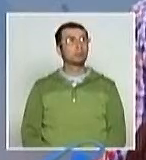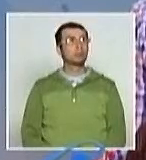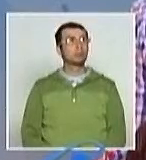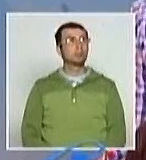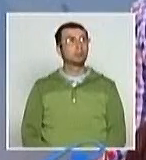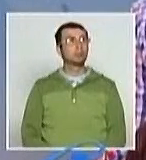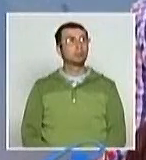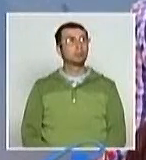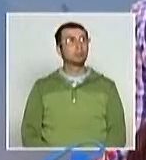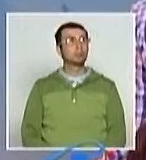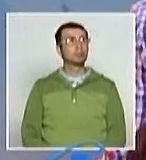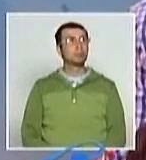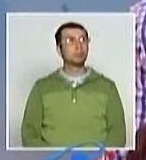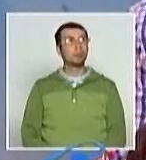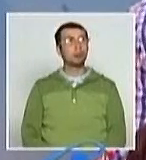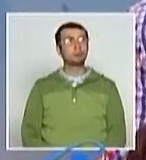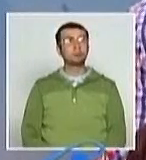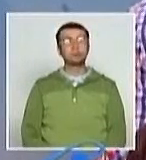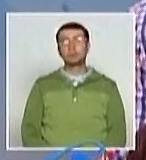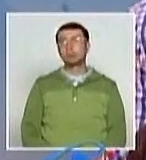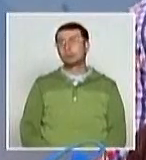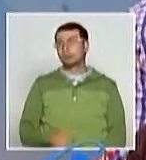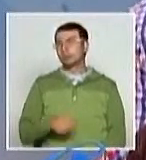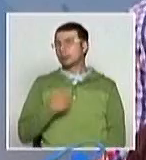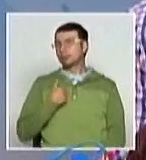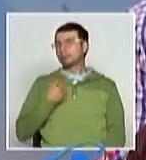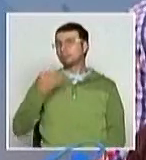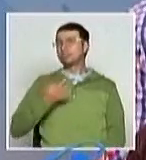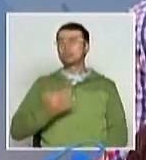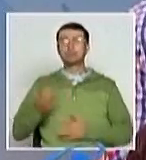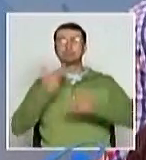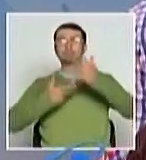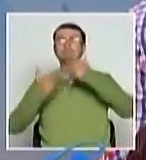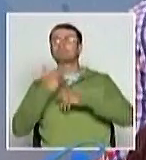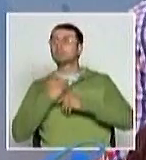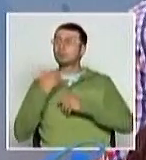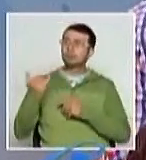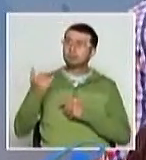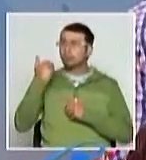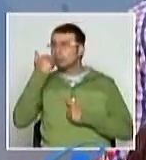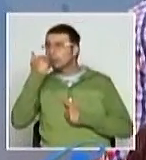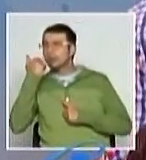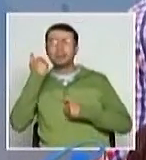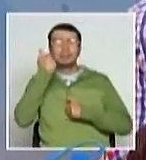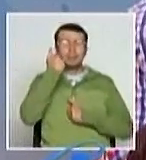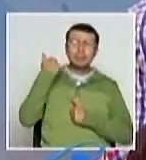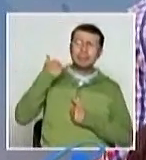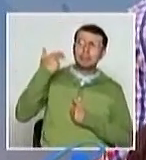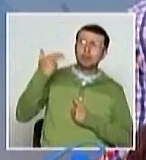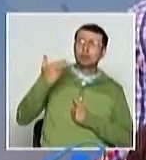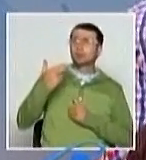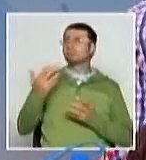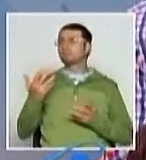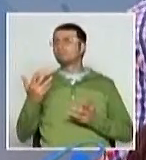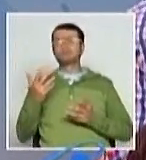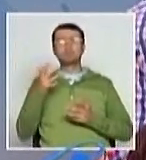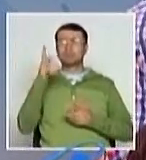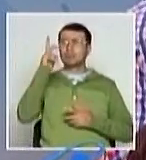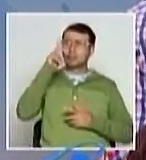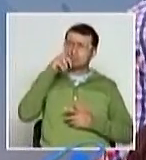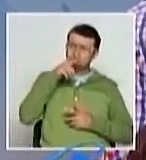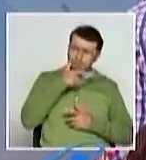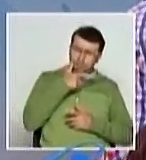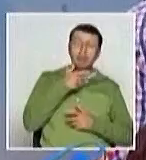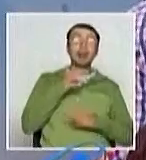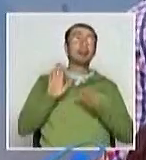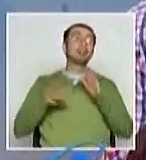naturistas cada vez que yo comparto con ustedes casos clínicos historias clínicas o tristezas clínicas como